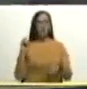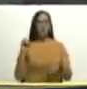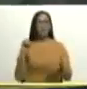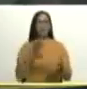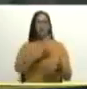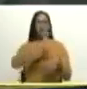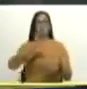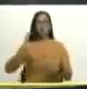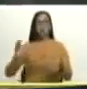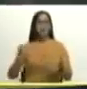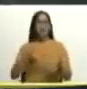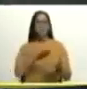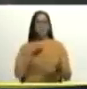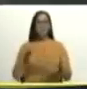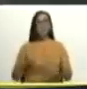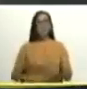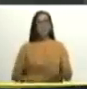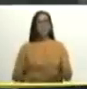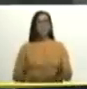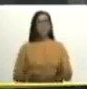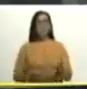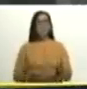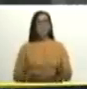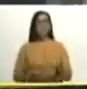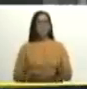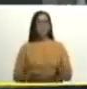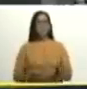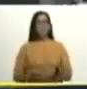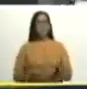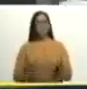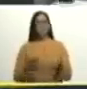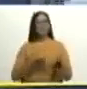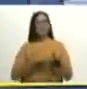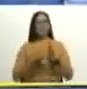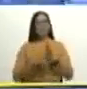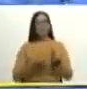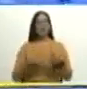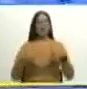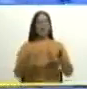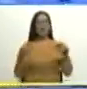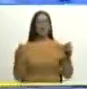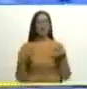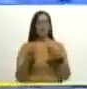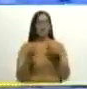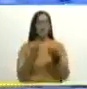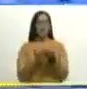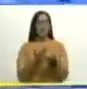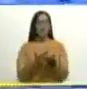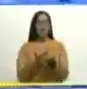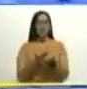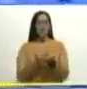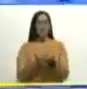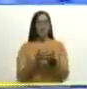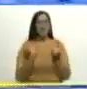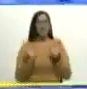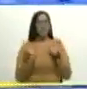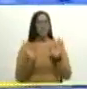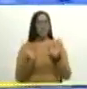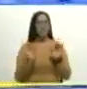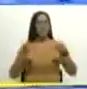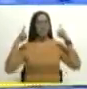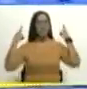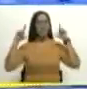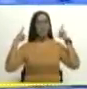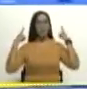costera de China. Se trata de la zona económica especial de La Guaira,